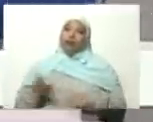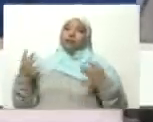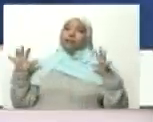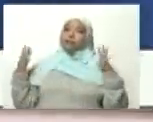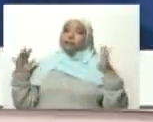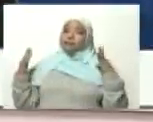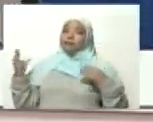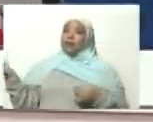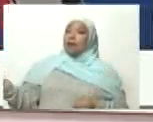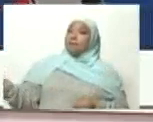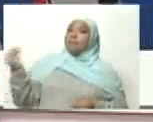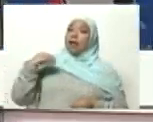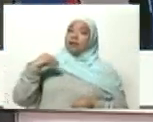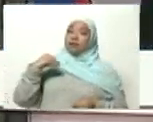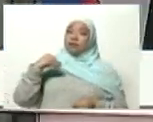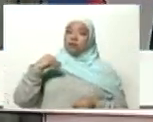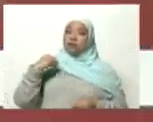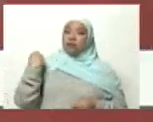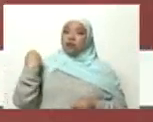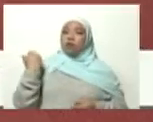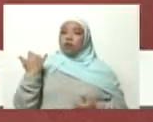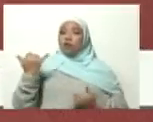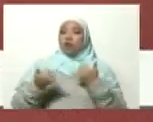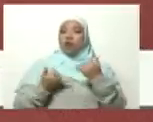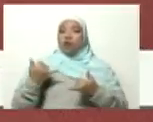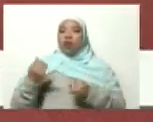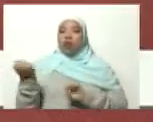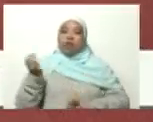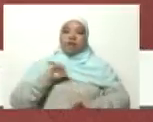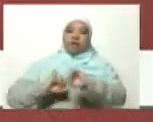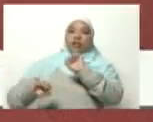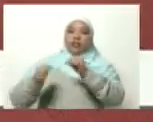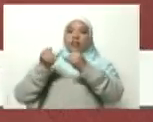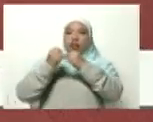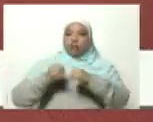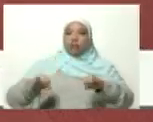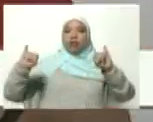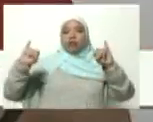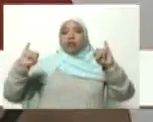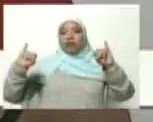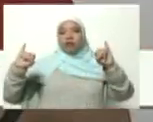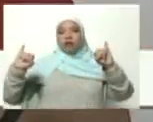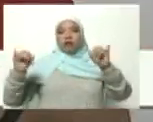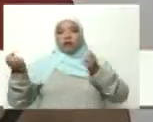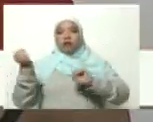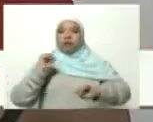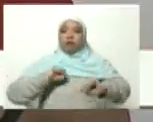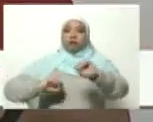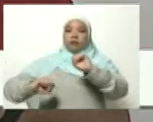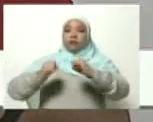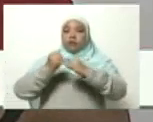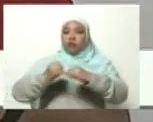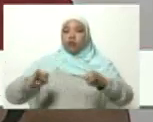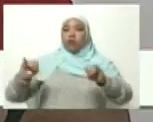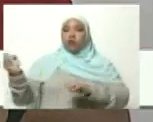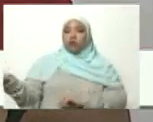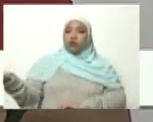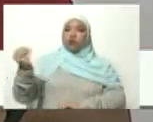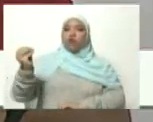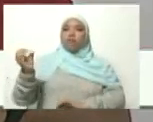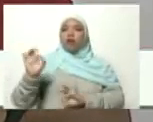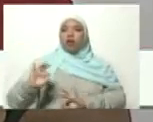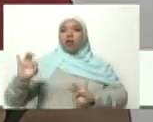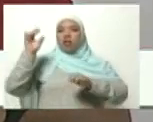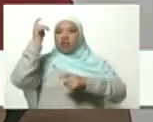Mucho más, Hugo, cuando se trata de defensa de nuestra independencia y de nuestra soberanía. Ahí se suma gente que ni siquiera es